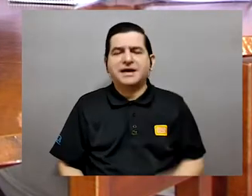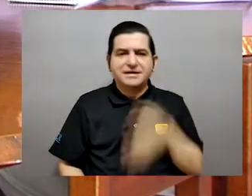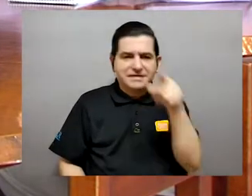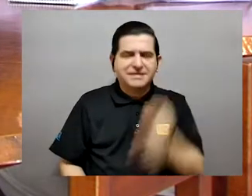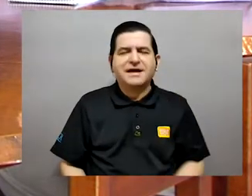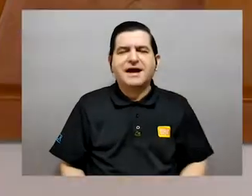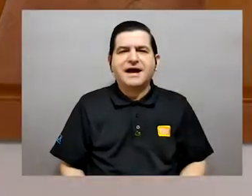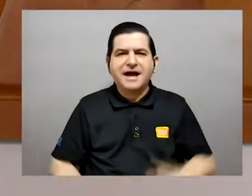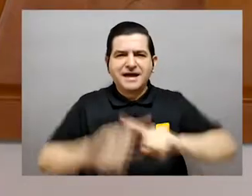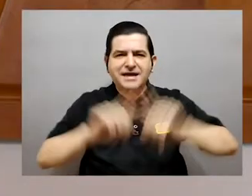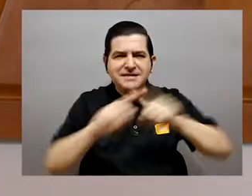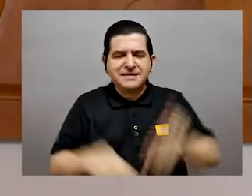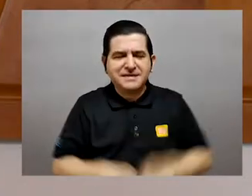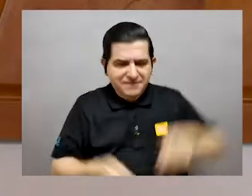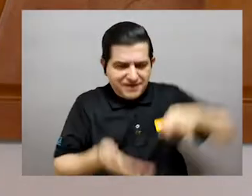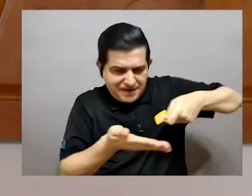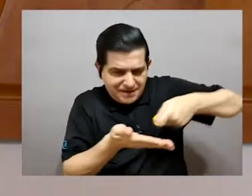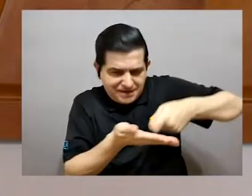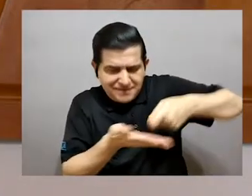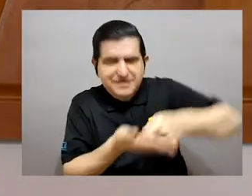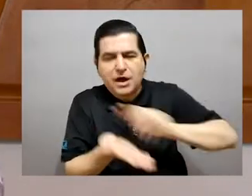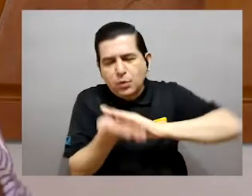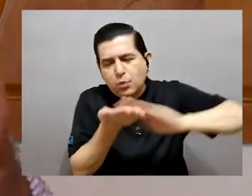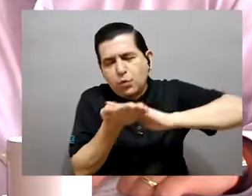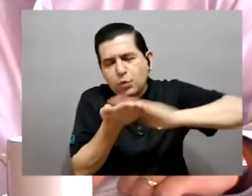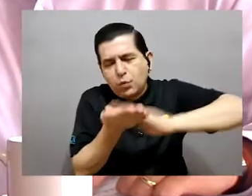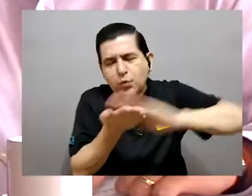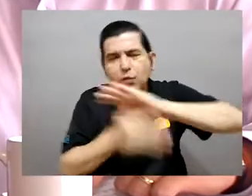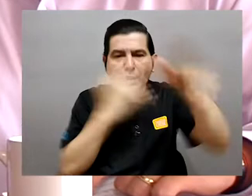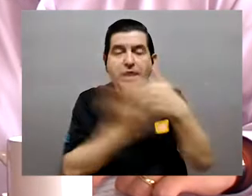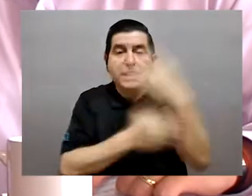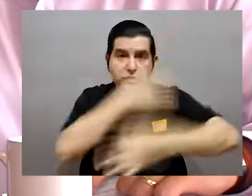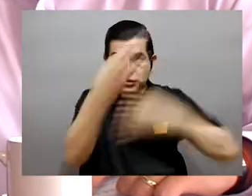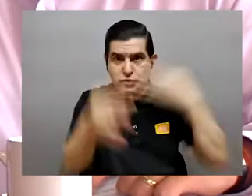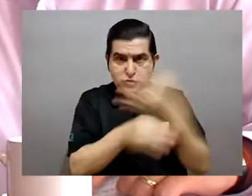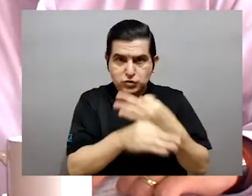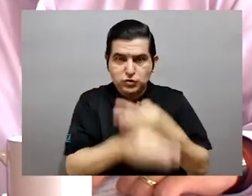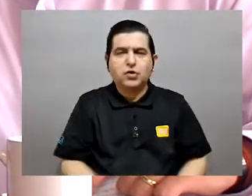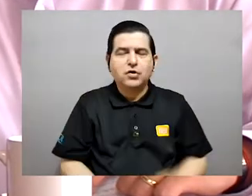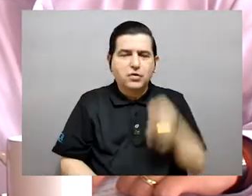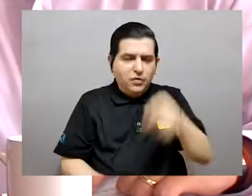jóvenes. Me interesa mucho que conozcan un poco esta experiencia.